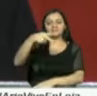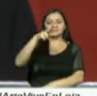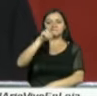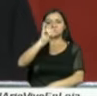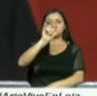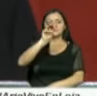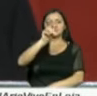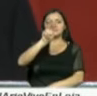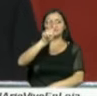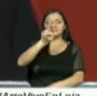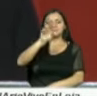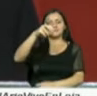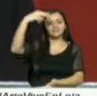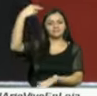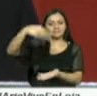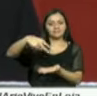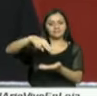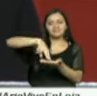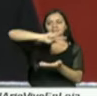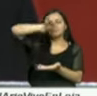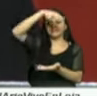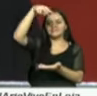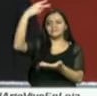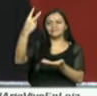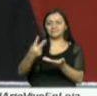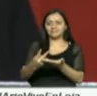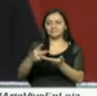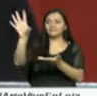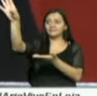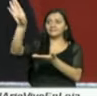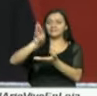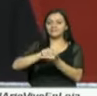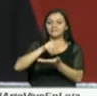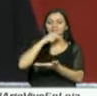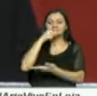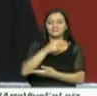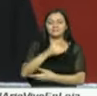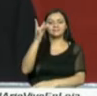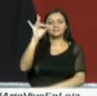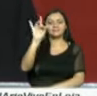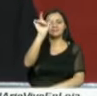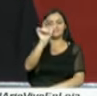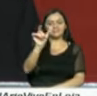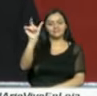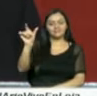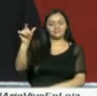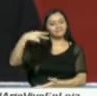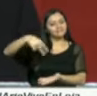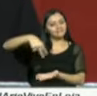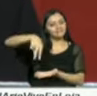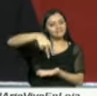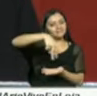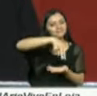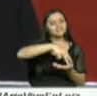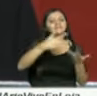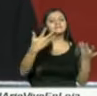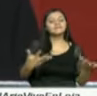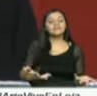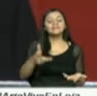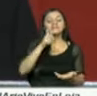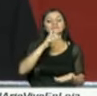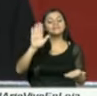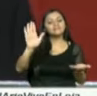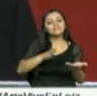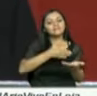Primavera, de Igor Stravinsky, con 18 bailarines en escena, y además, en la interpretación